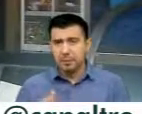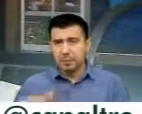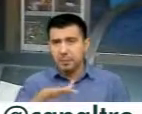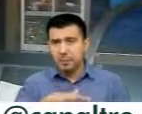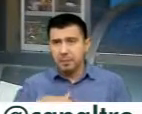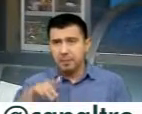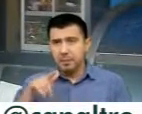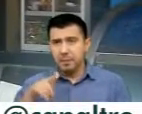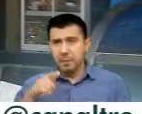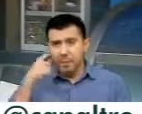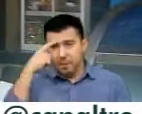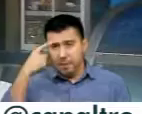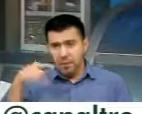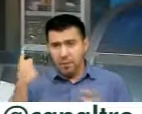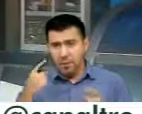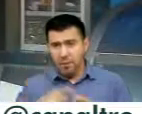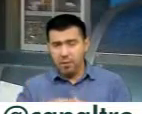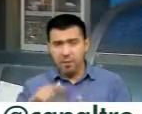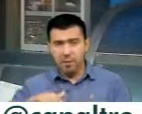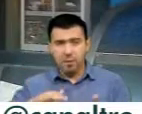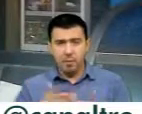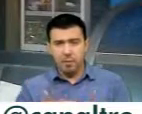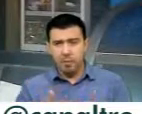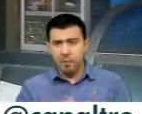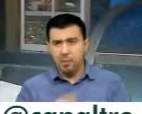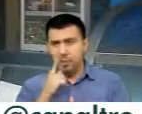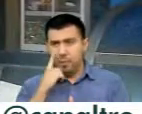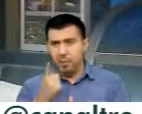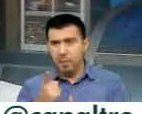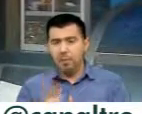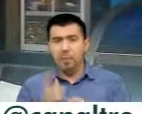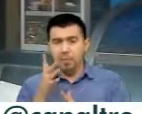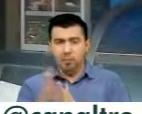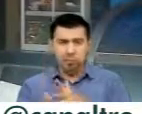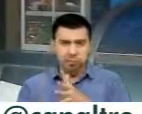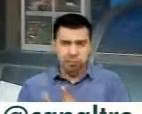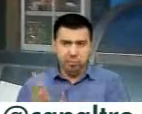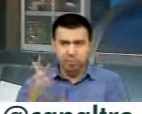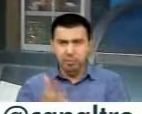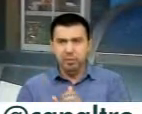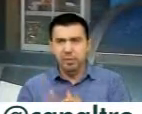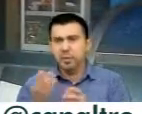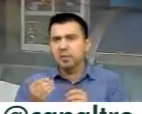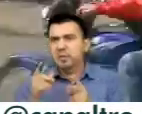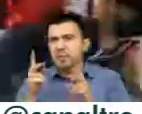se puede observar que el flujo de pasajeros no es lo que se esperaba. Así lo afirman trabajadores del sector.